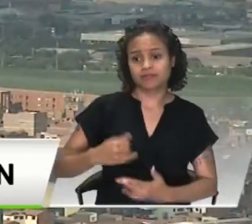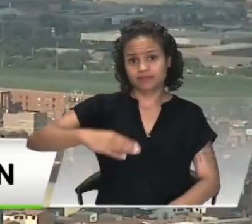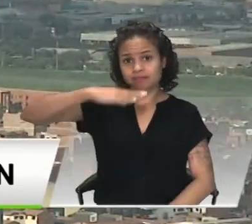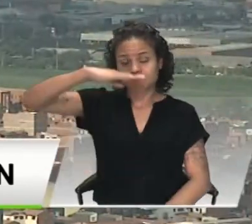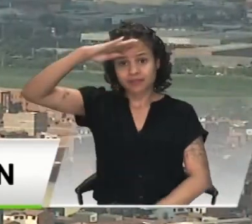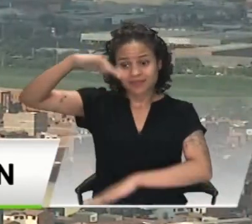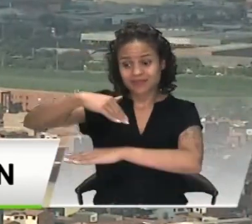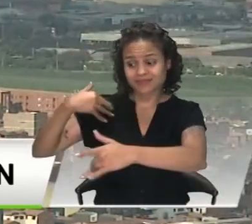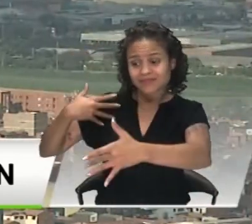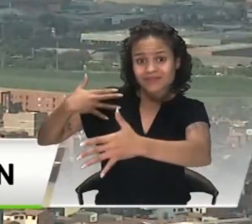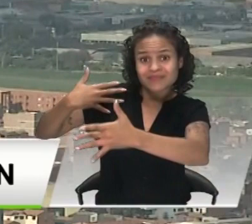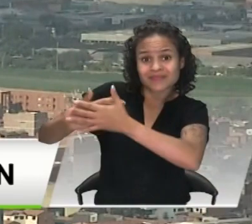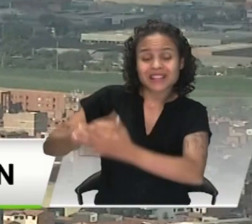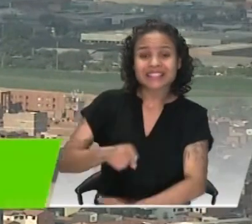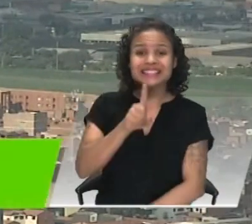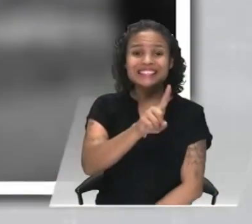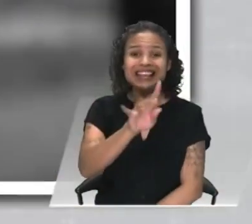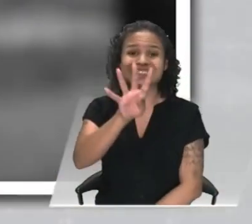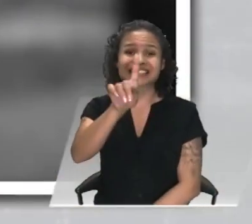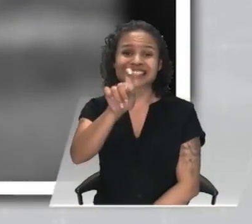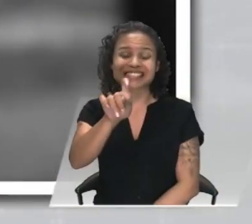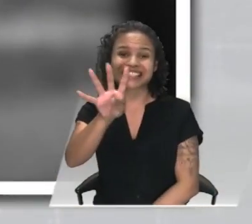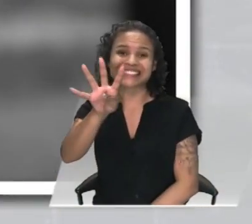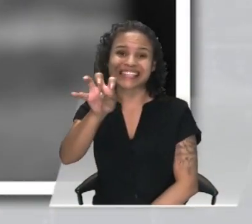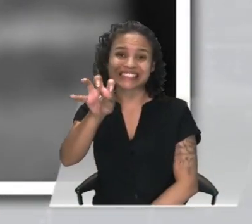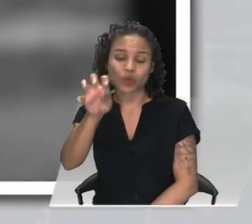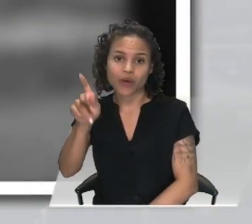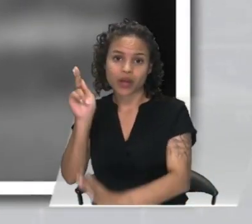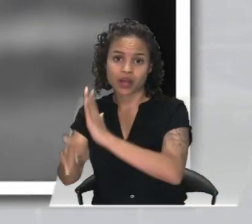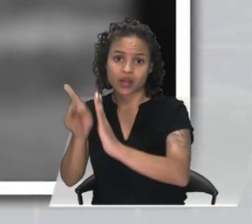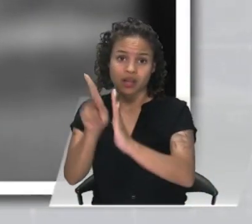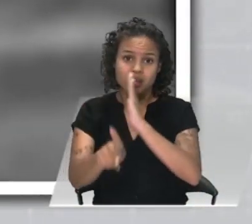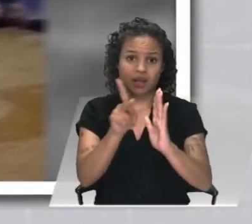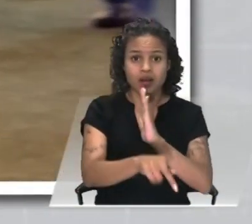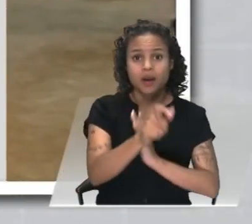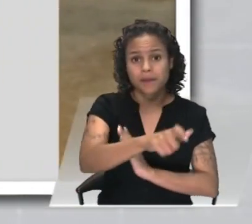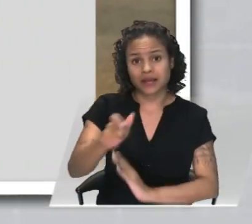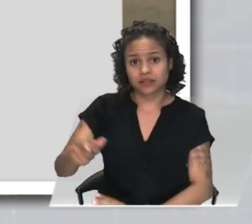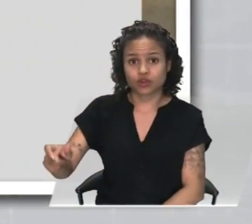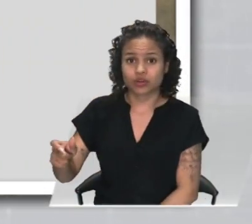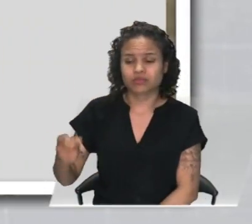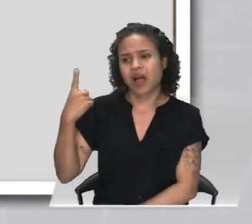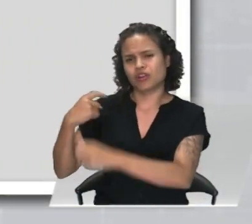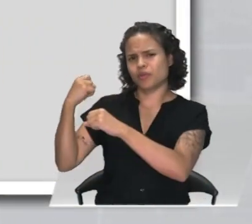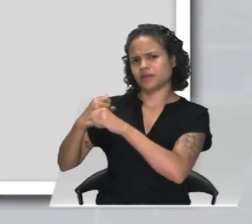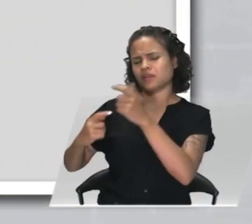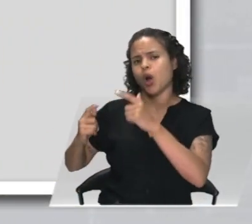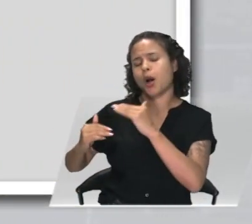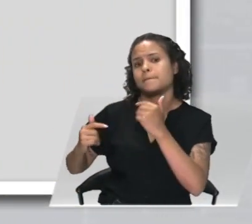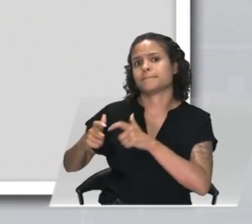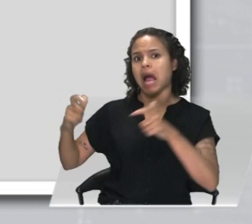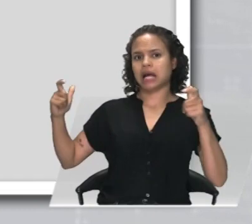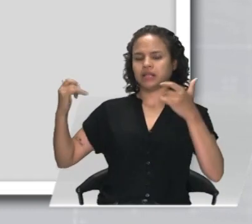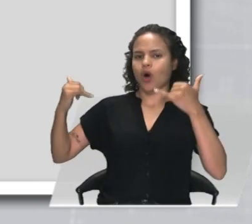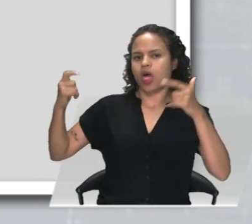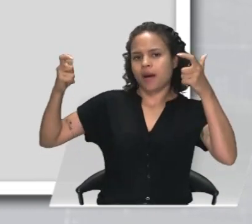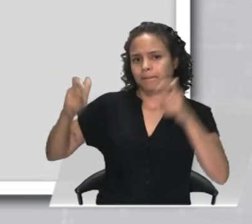este año 169 asesinatos, 22 casos menos que el mismo periodo del 2022. Según las cifras oficiales,